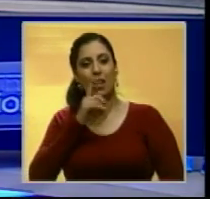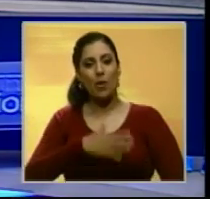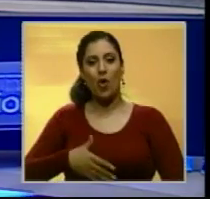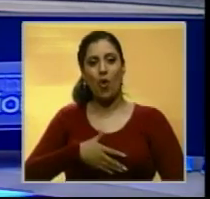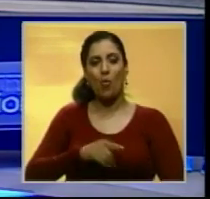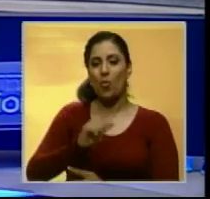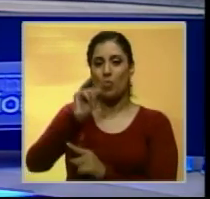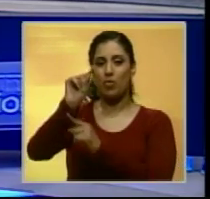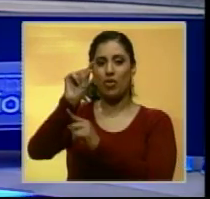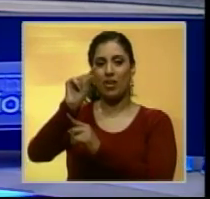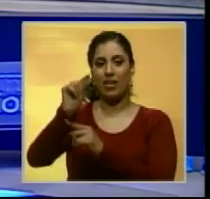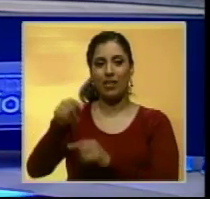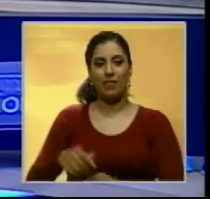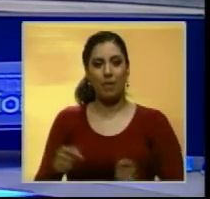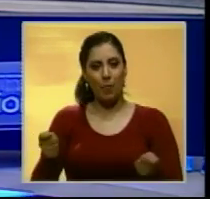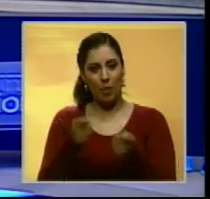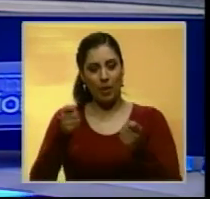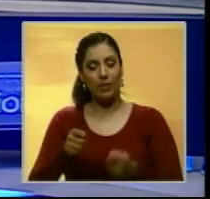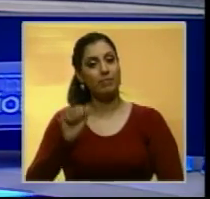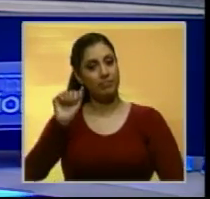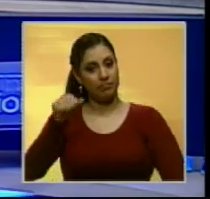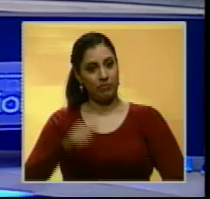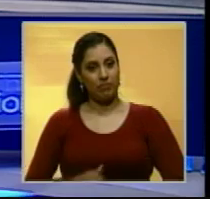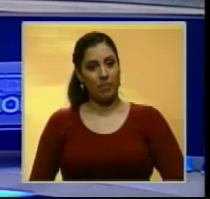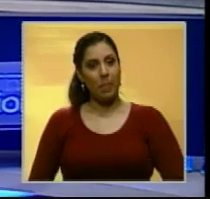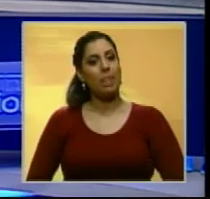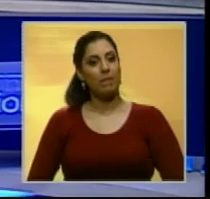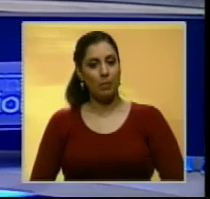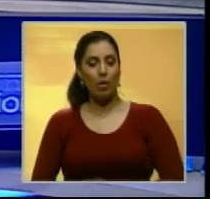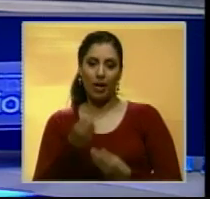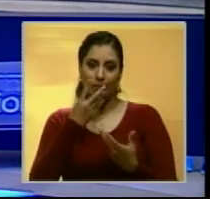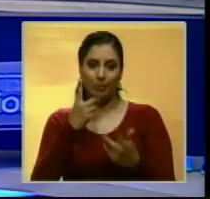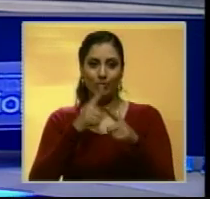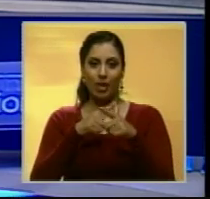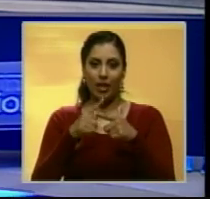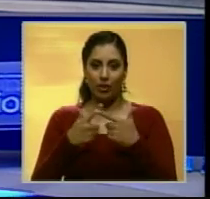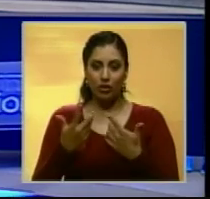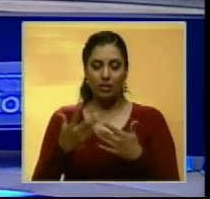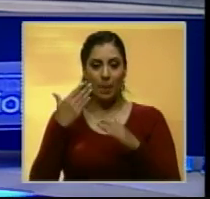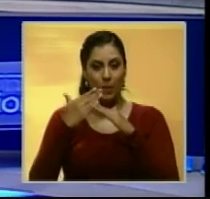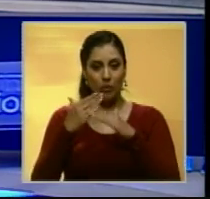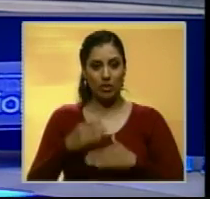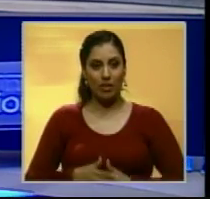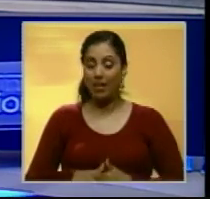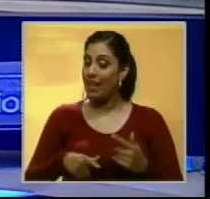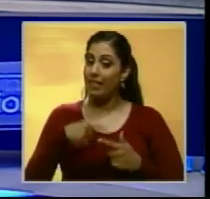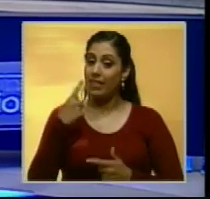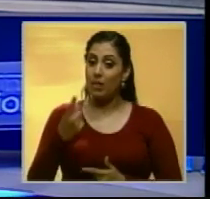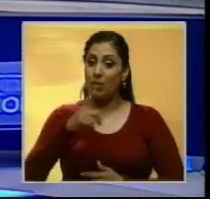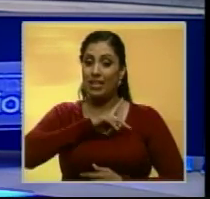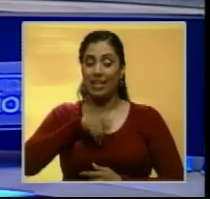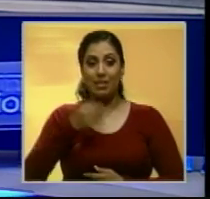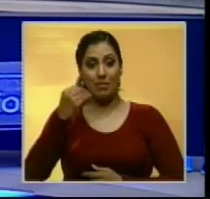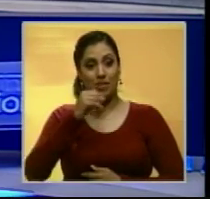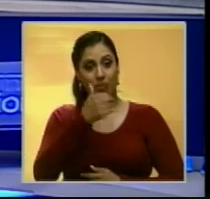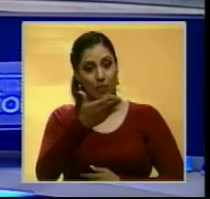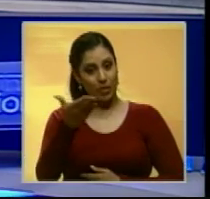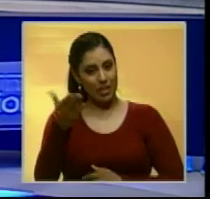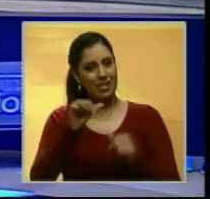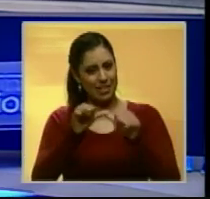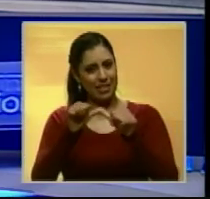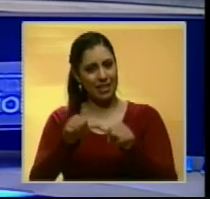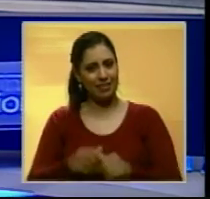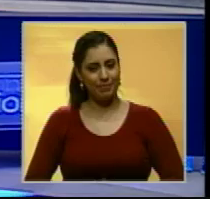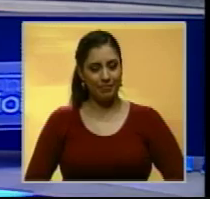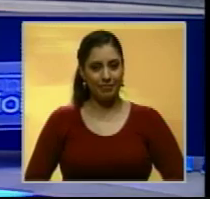comodín de remate de campaña. Así es. Bueno, vamos entonces a la pausa. A regreso tenemos mucho más para ustedes. Quédense